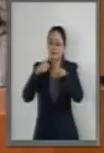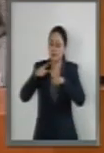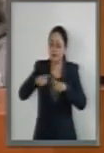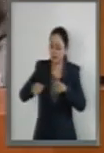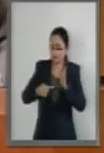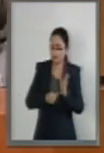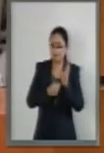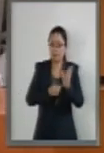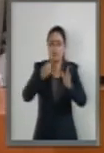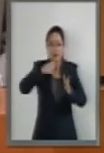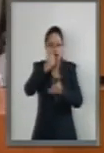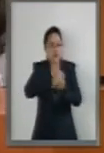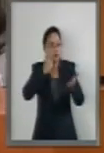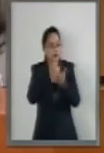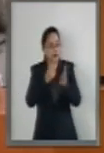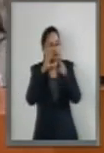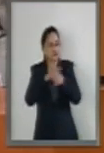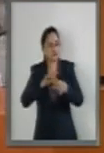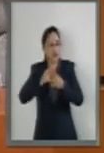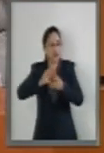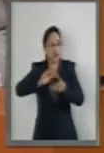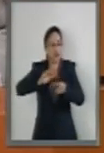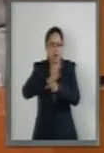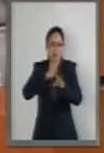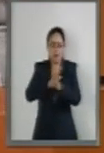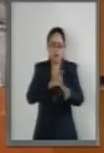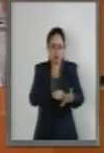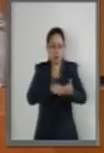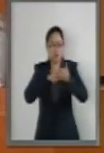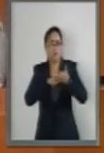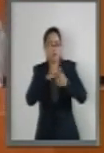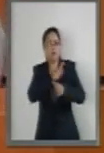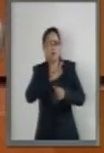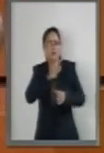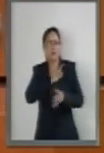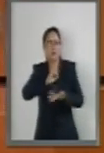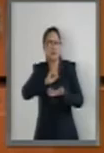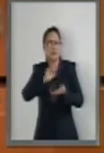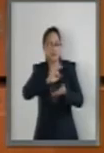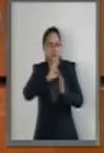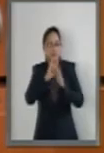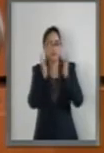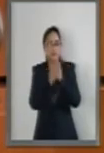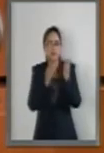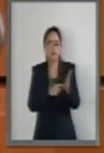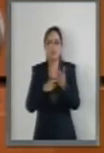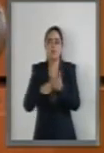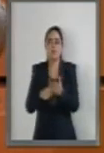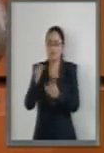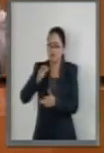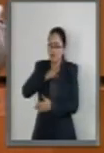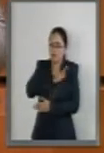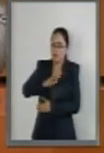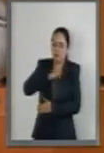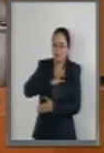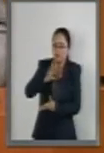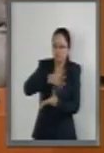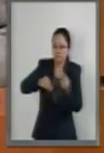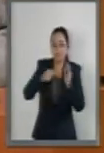reflejo en estas ciudades, de flexibilidad, de modelos urbanos flexibles. Tener capacidad de